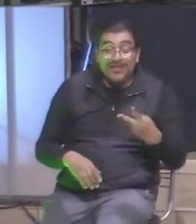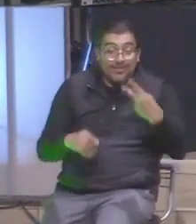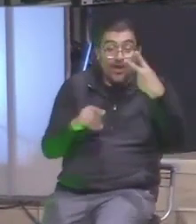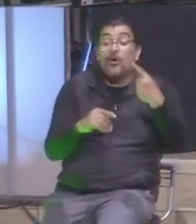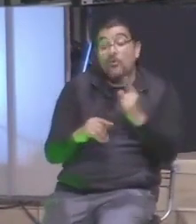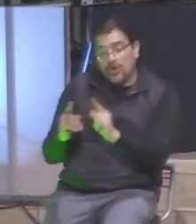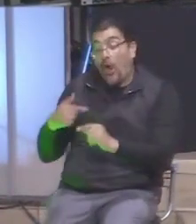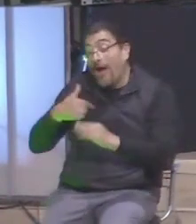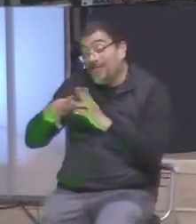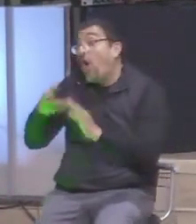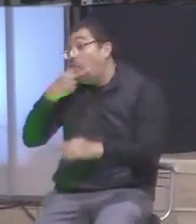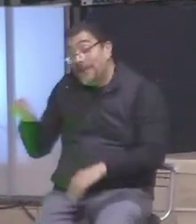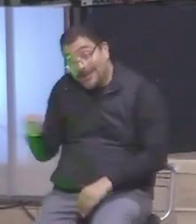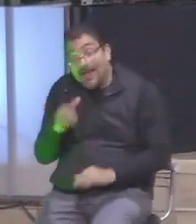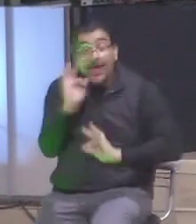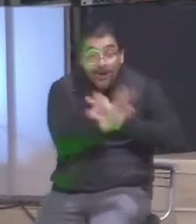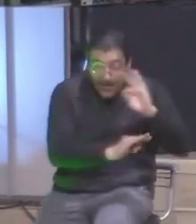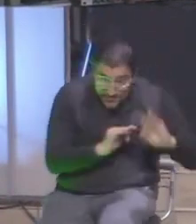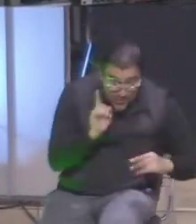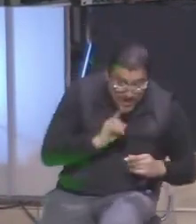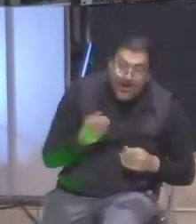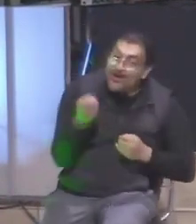tres No para de los